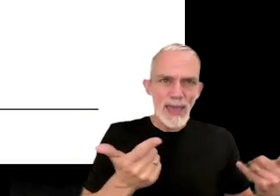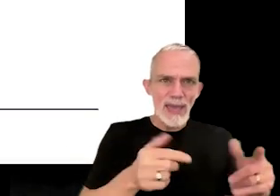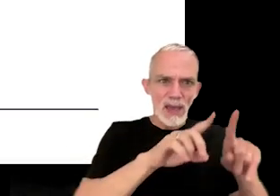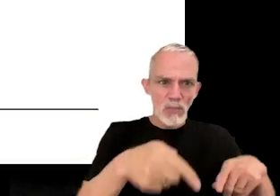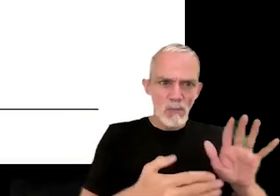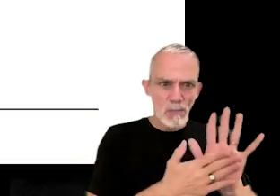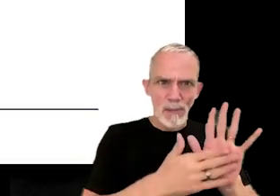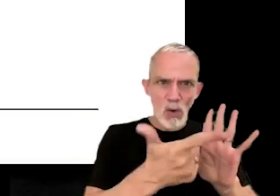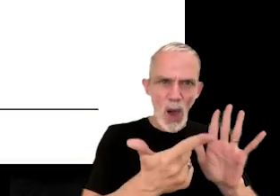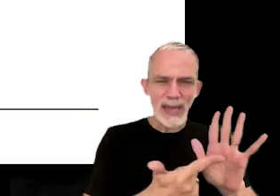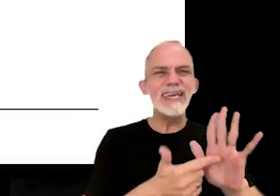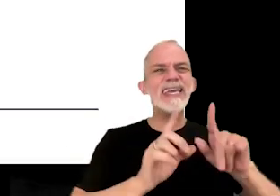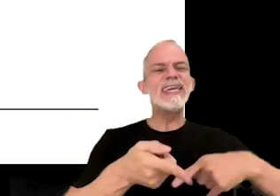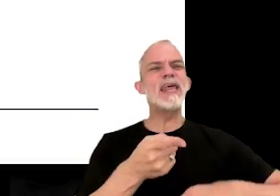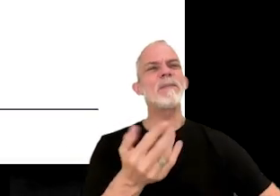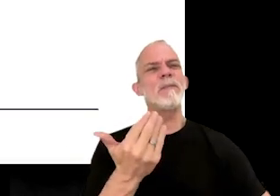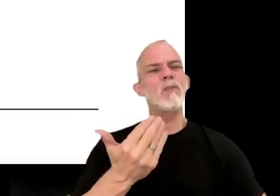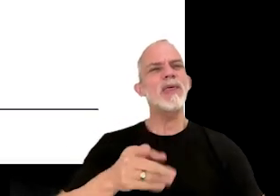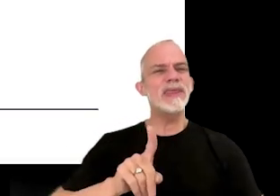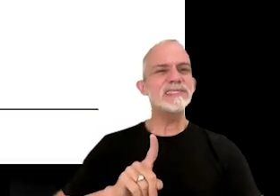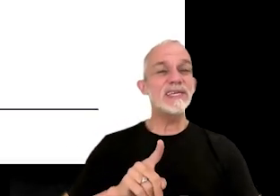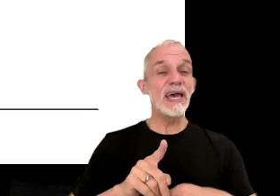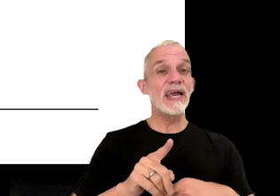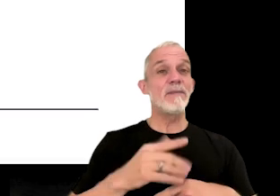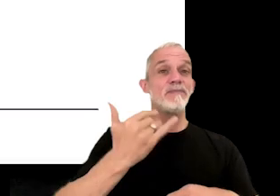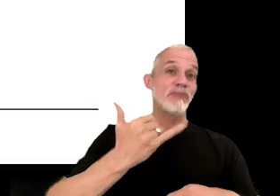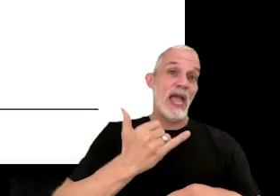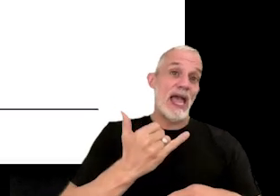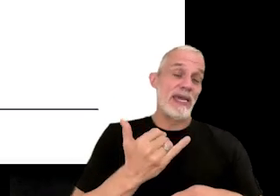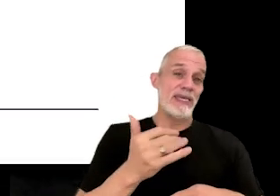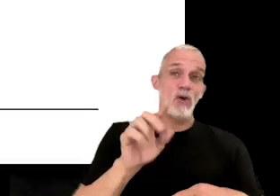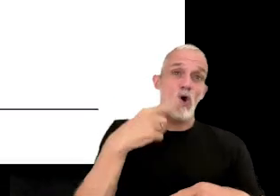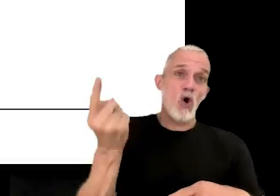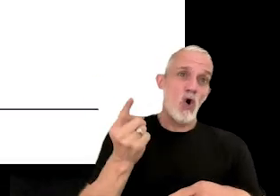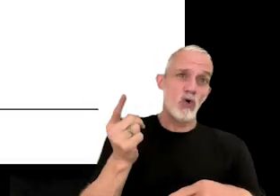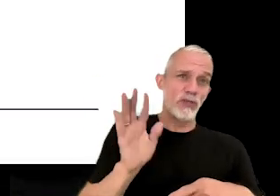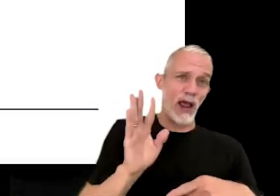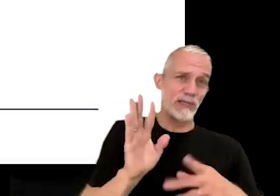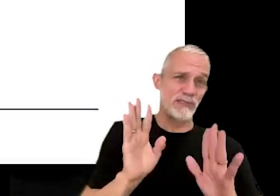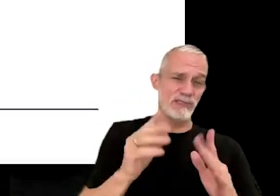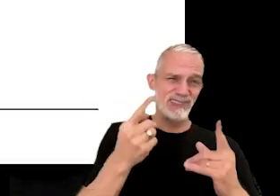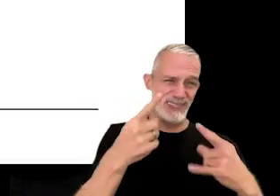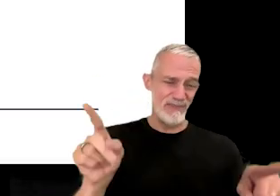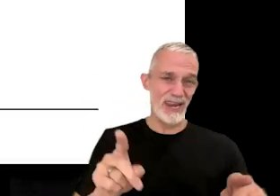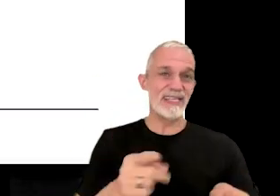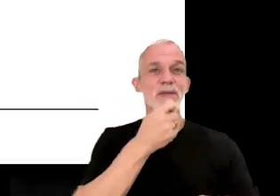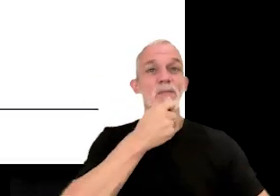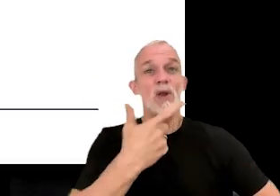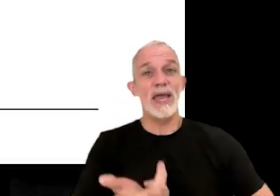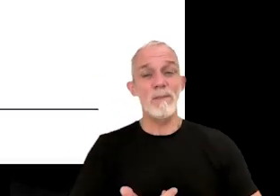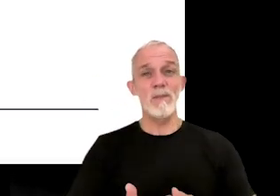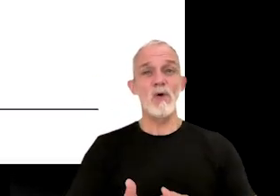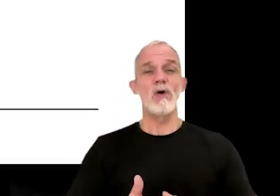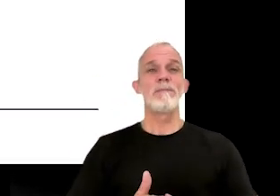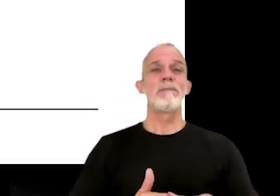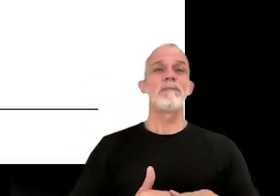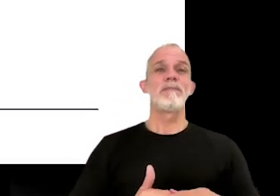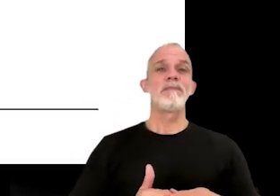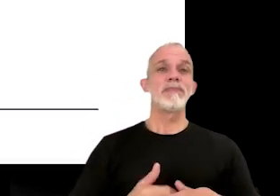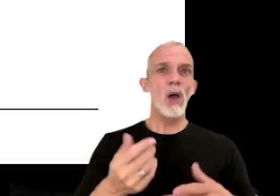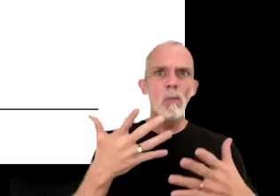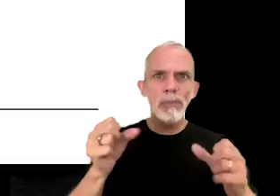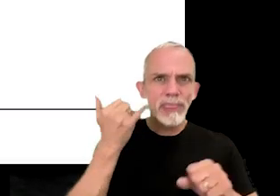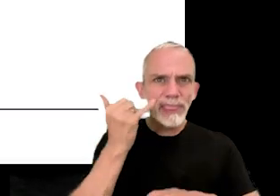certificado, como también podemos estar hablando de otro tipo de figuras. Por ejemplo, hemos